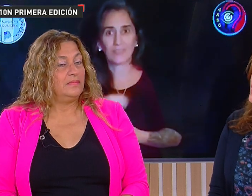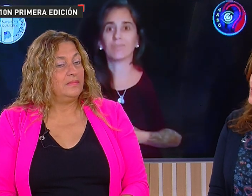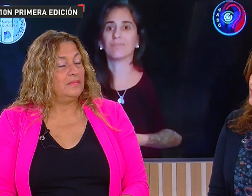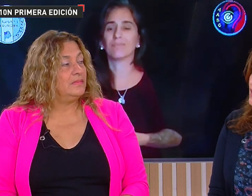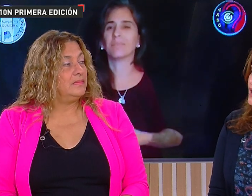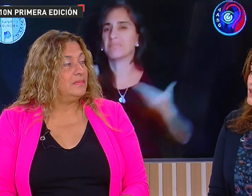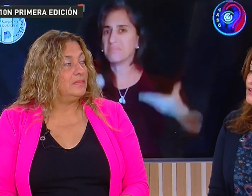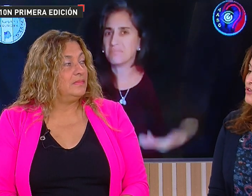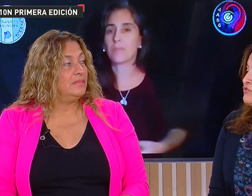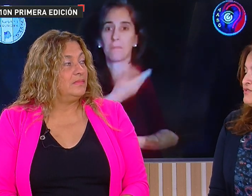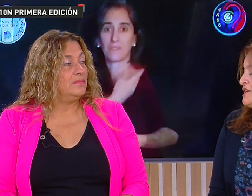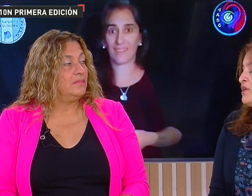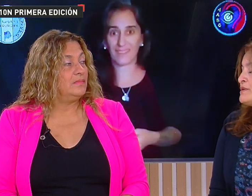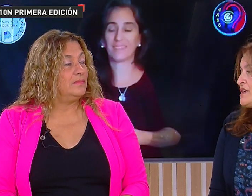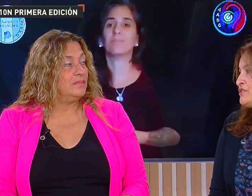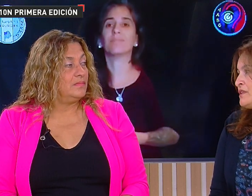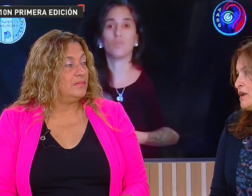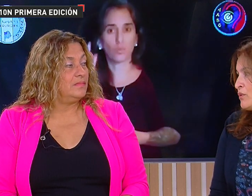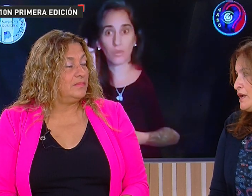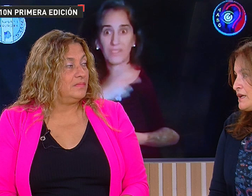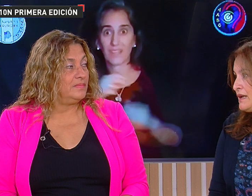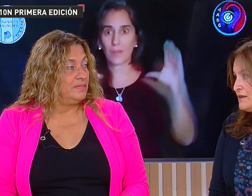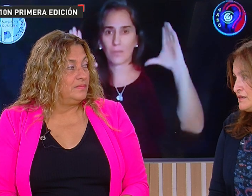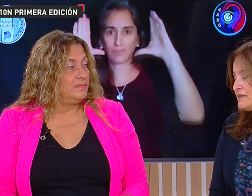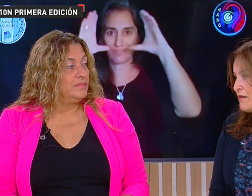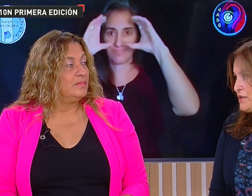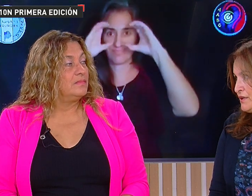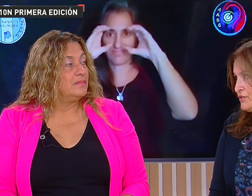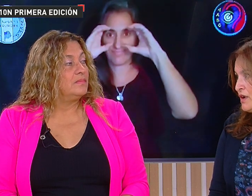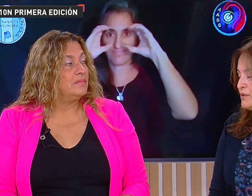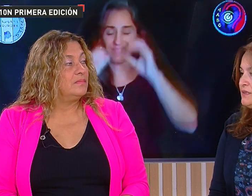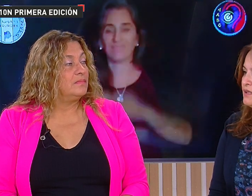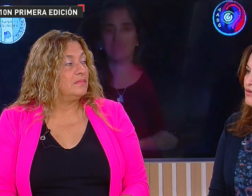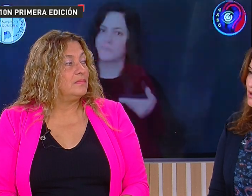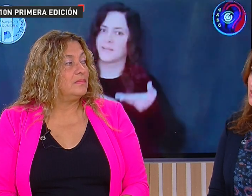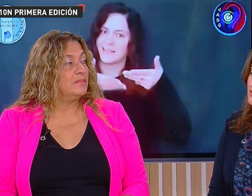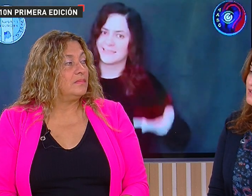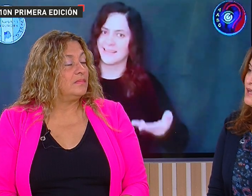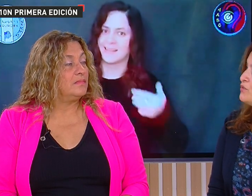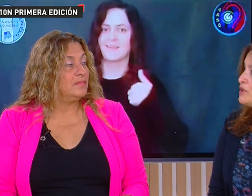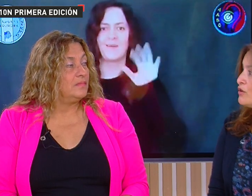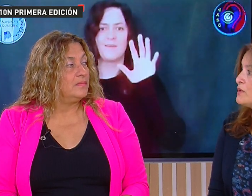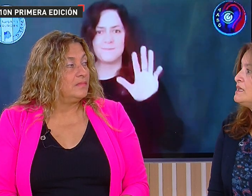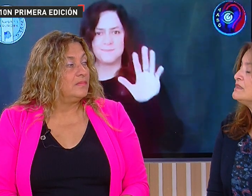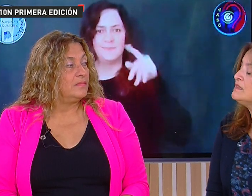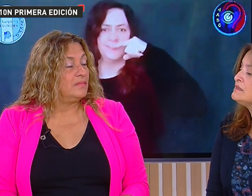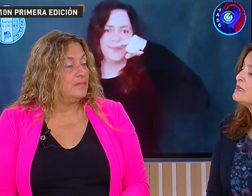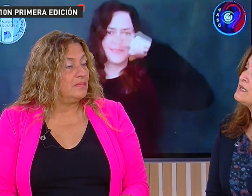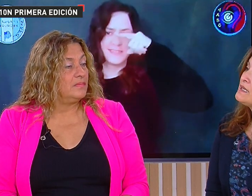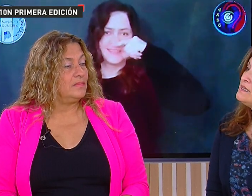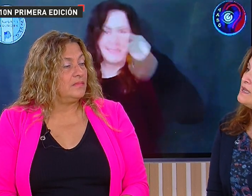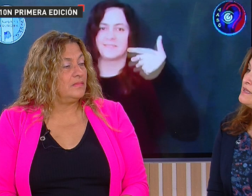años... ya nos avisaron desde la escuela que él estaba perdiendo la vista o que tenía algún